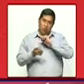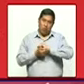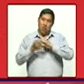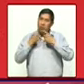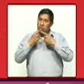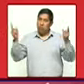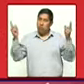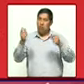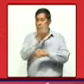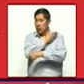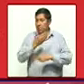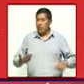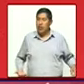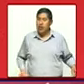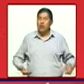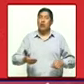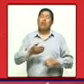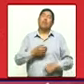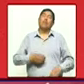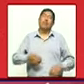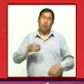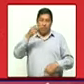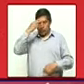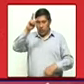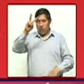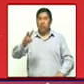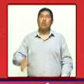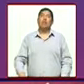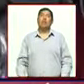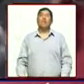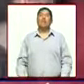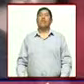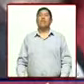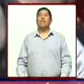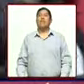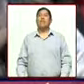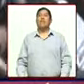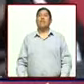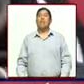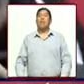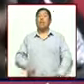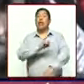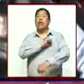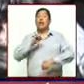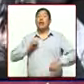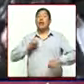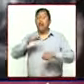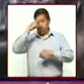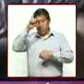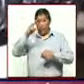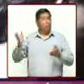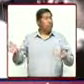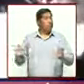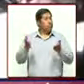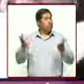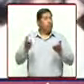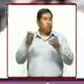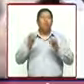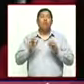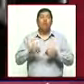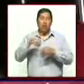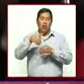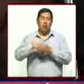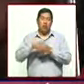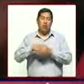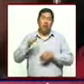lanzada por el presidente Andrés Manuel Obrador. El Senado de México dio luz verde para la elección popular